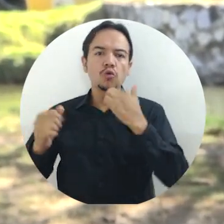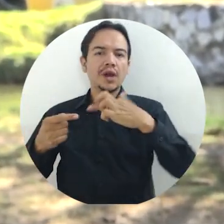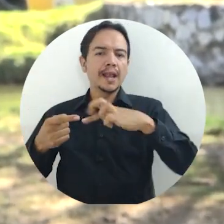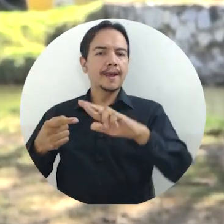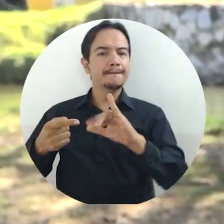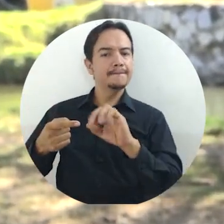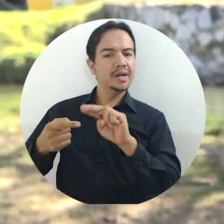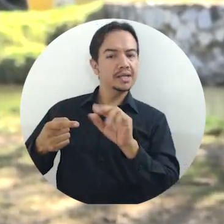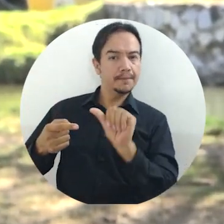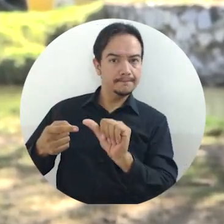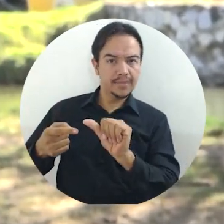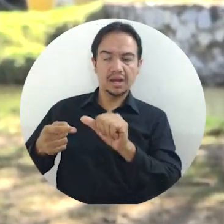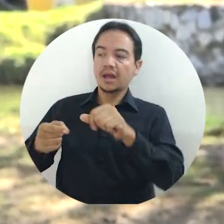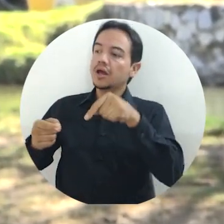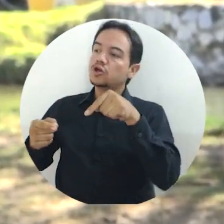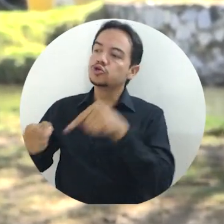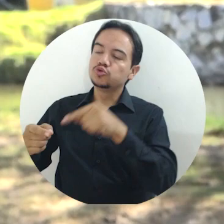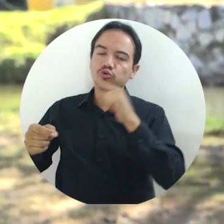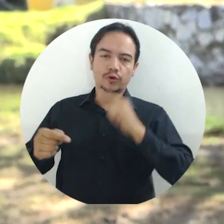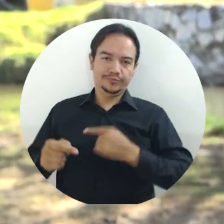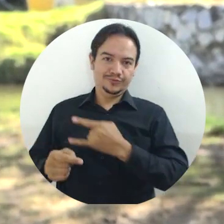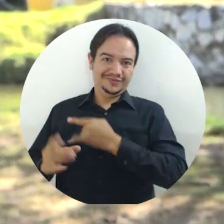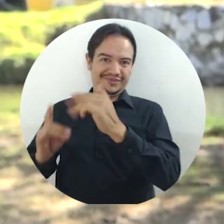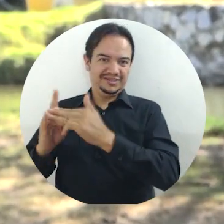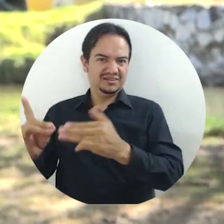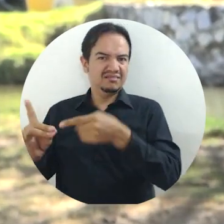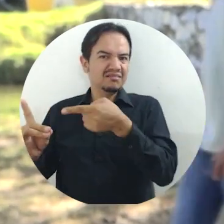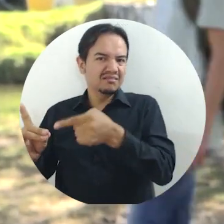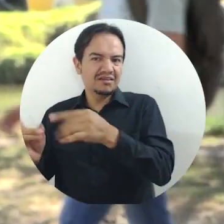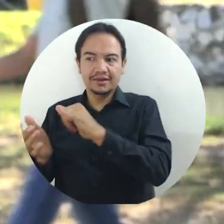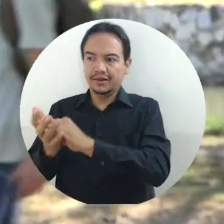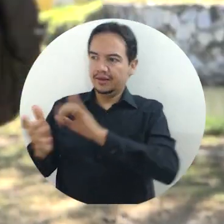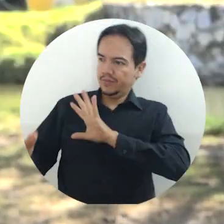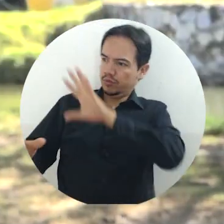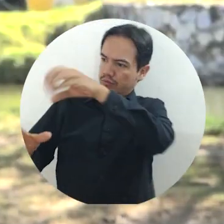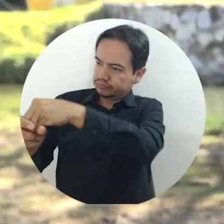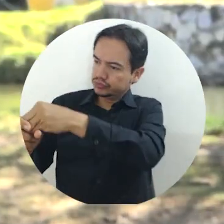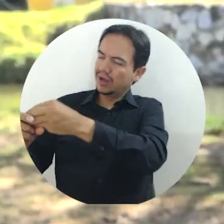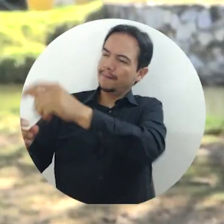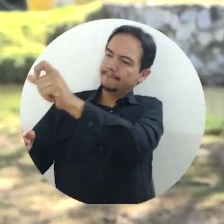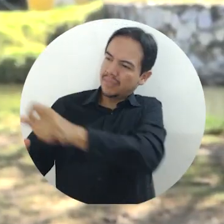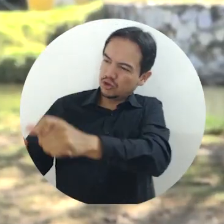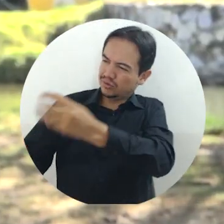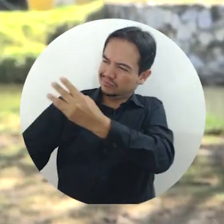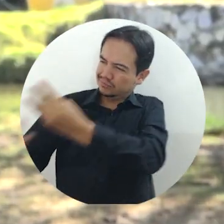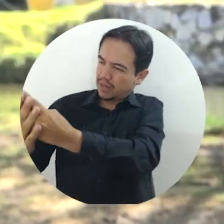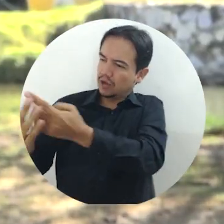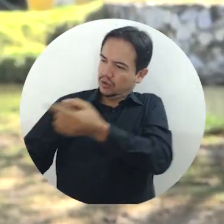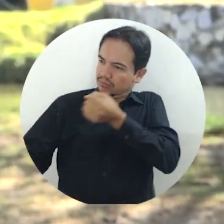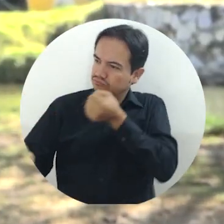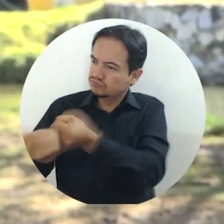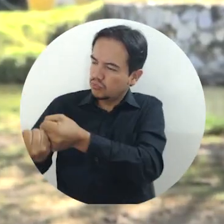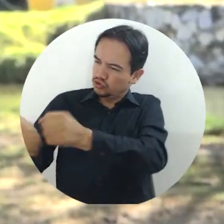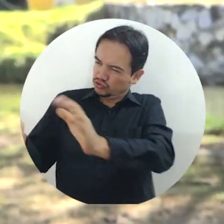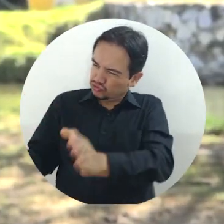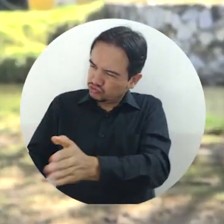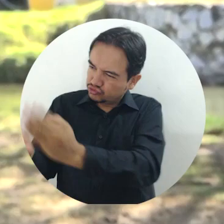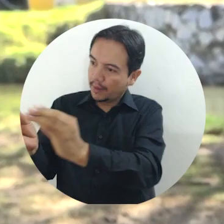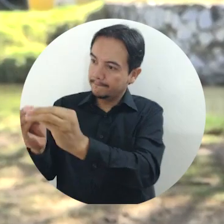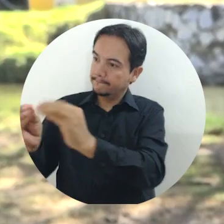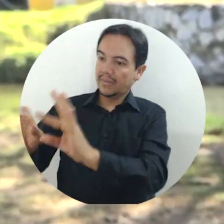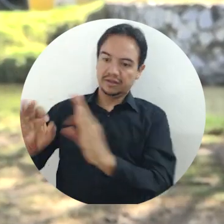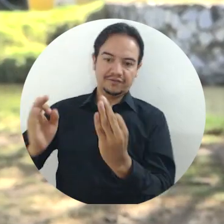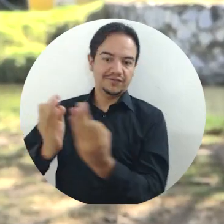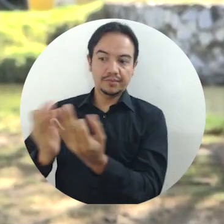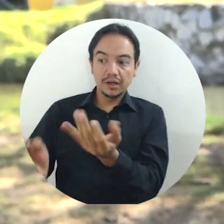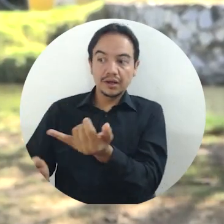están enmarcados en el trabajo que realizamos en el programa prisma uni Magdalena en este programa Tenemos la oportunidad de trabajar En beneficio de la